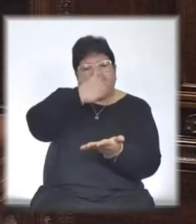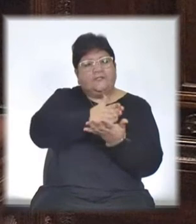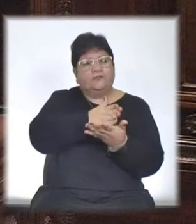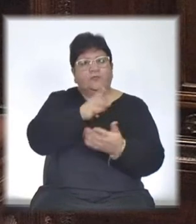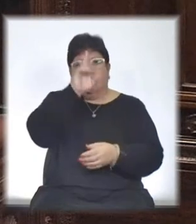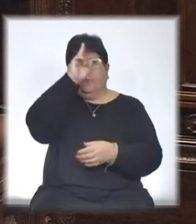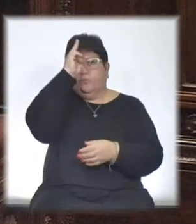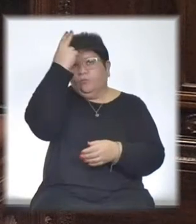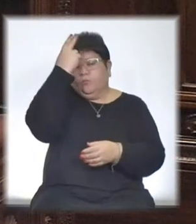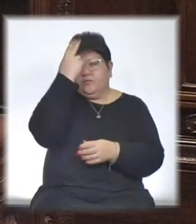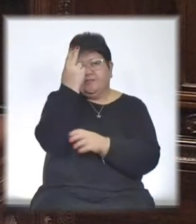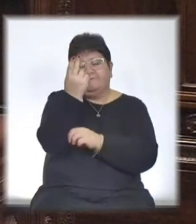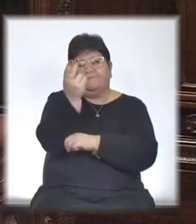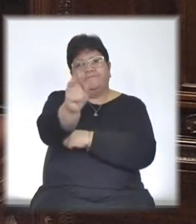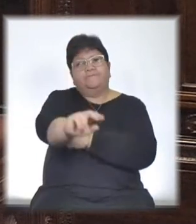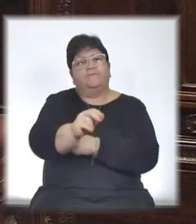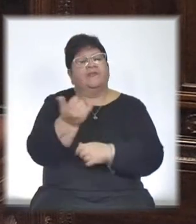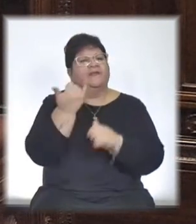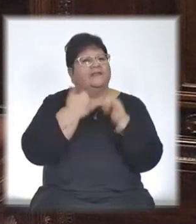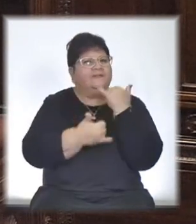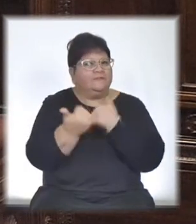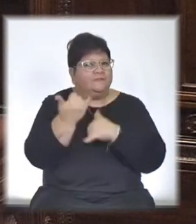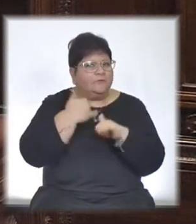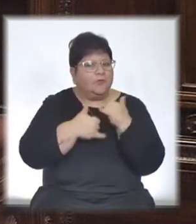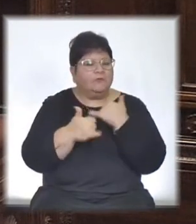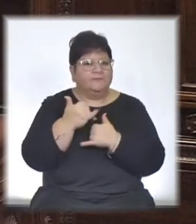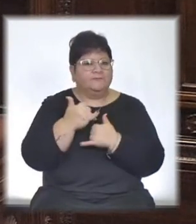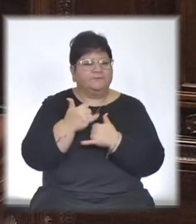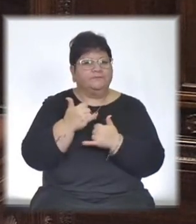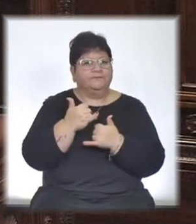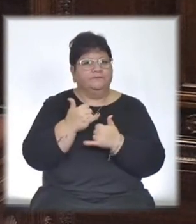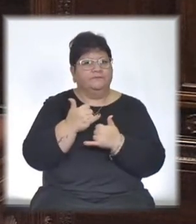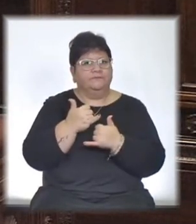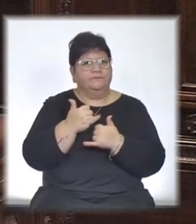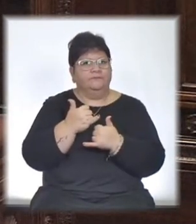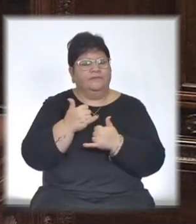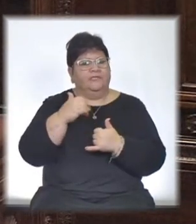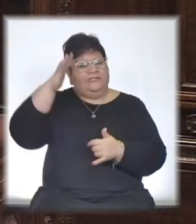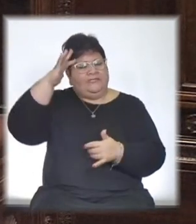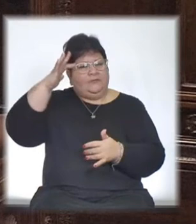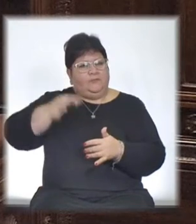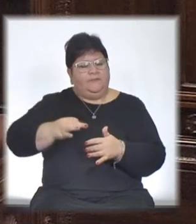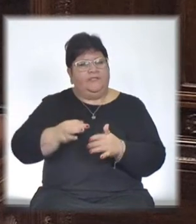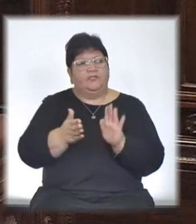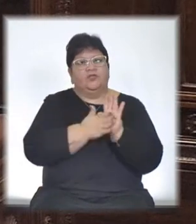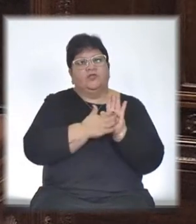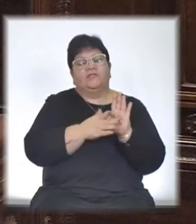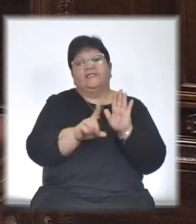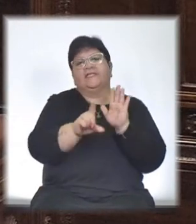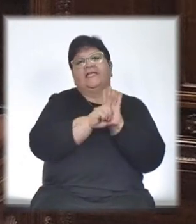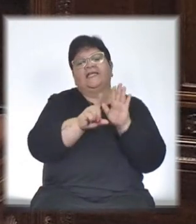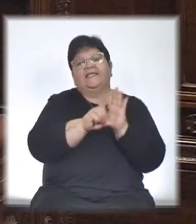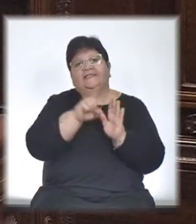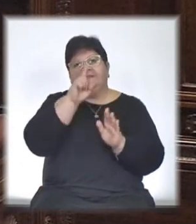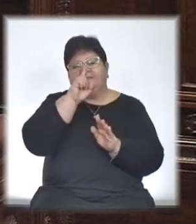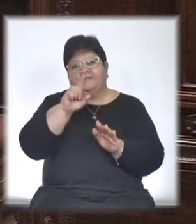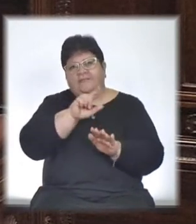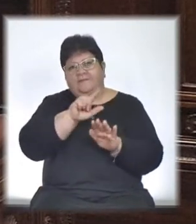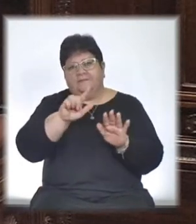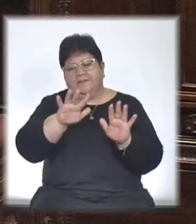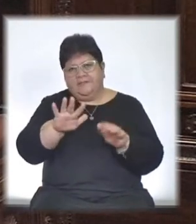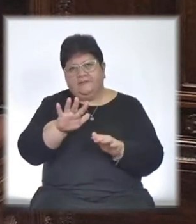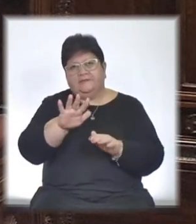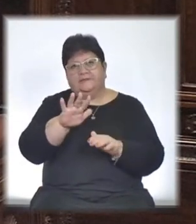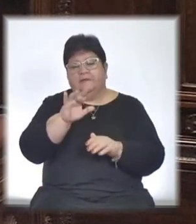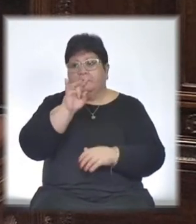Histórica sobre Detenidos Desaparecidos, en cumplimiento del artículo 4 de la Ley 15.848, realizado por un grupo